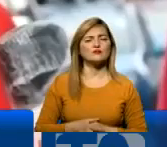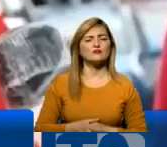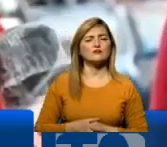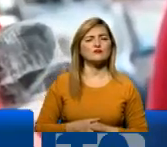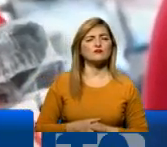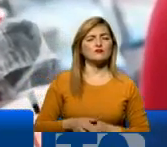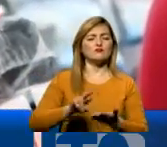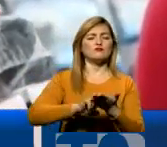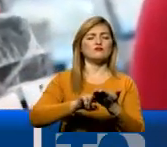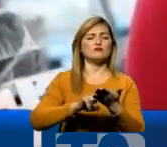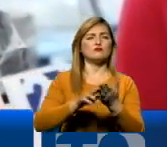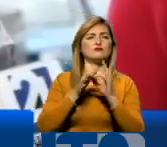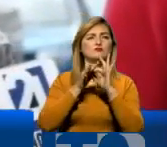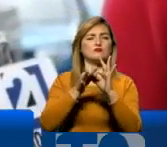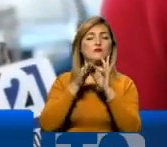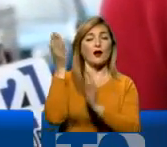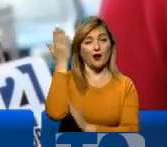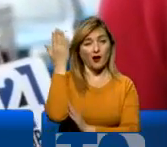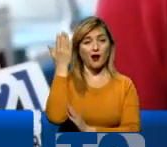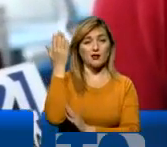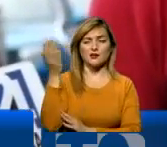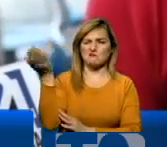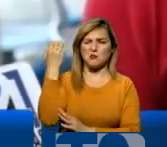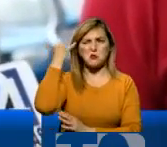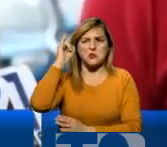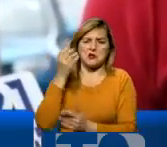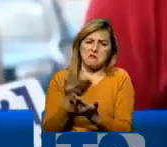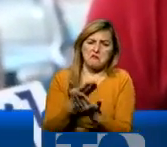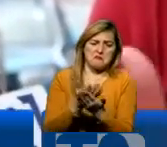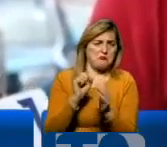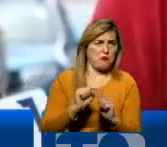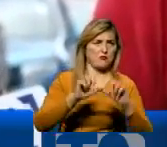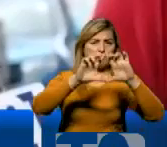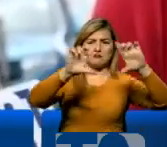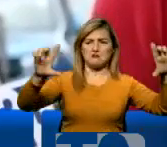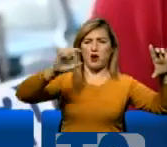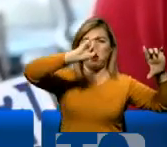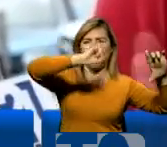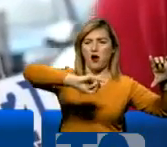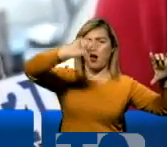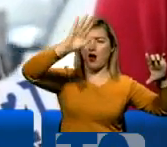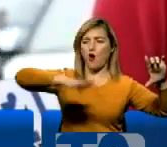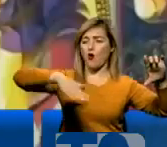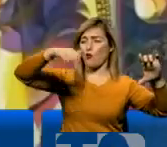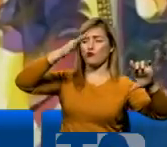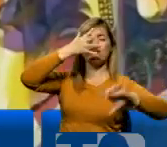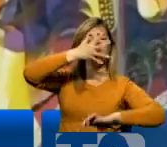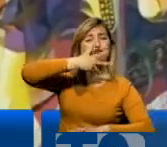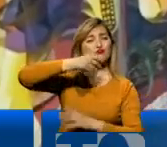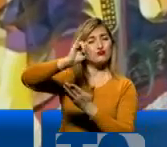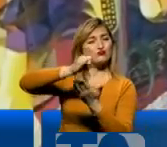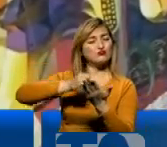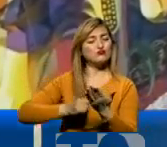intervención y una reunión que tuvimos con el compañero alcalde Cristian Benavides, quien es el que nos dio la posibilidad de generar esta apertura con todas las personas que nos den